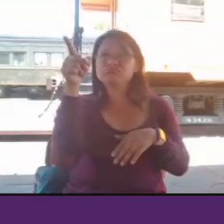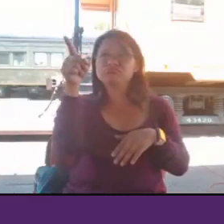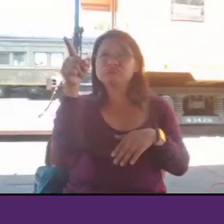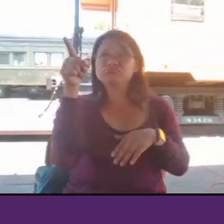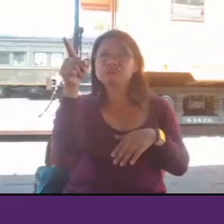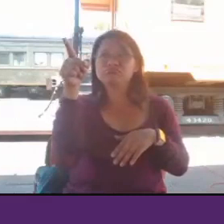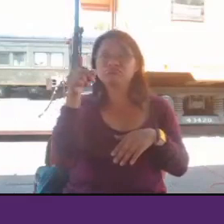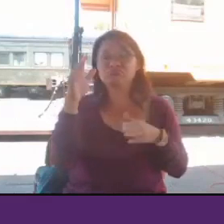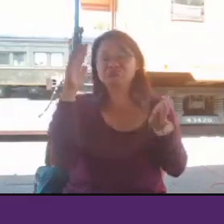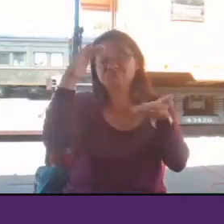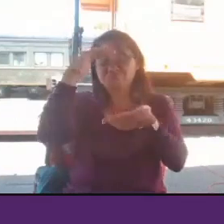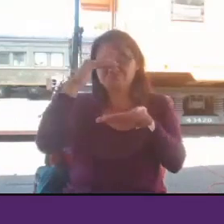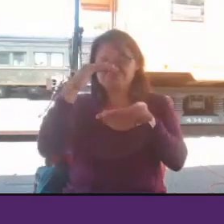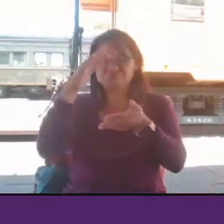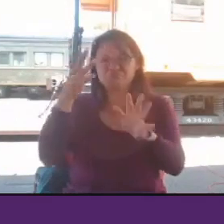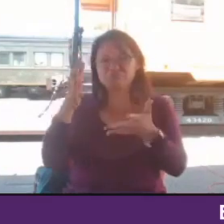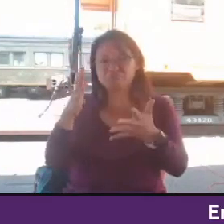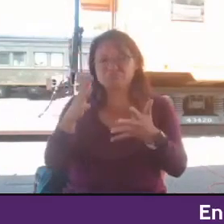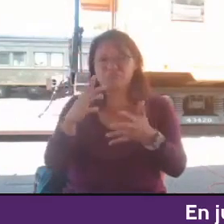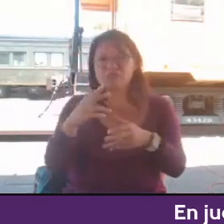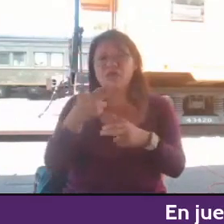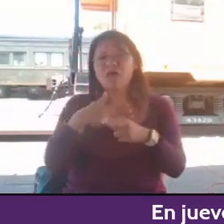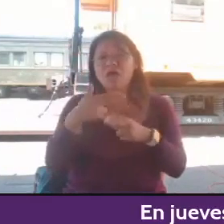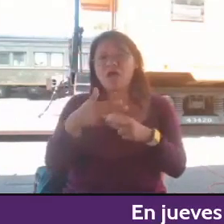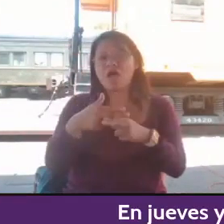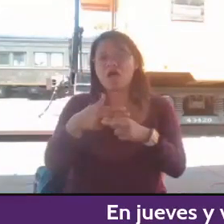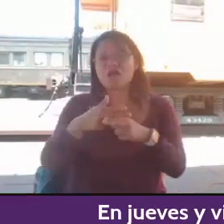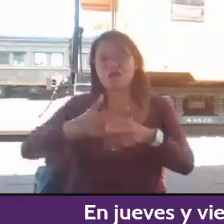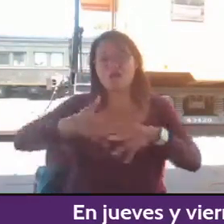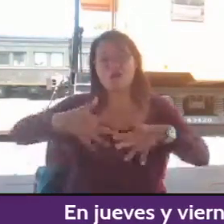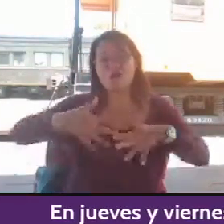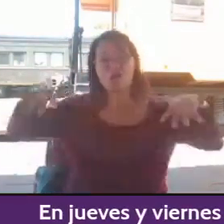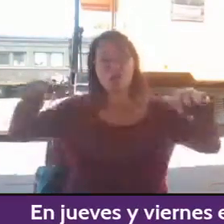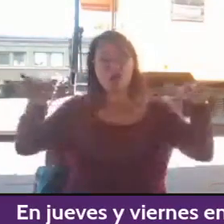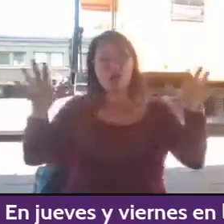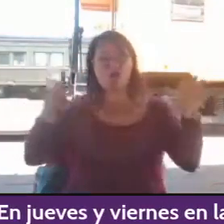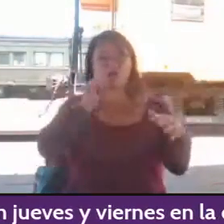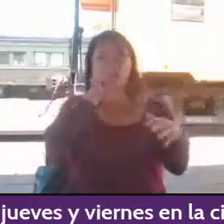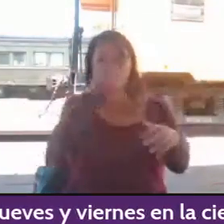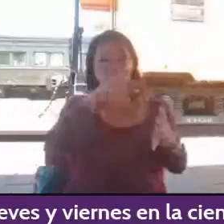aquí más o menos, hasta animales muy grandes como puede ser un águila real,